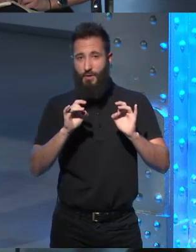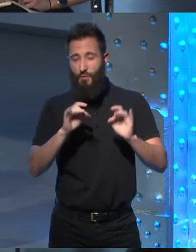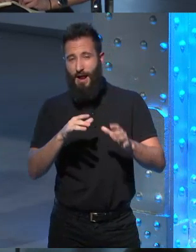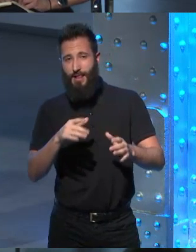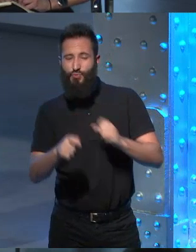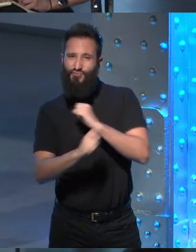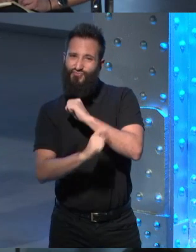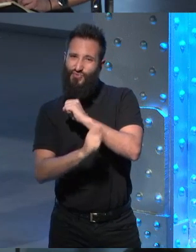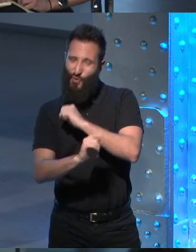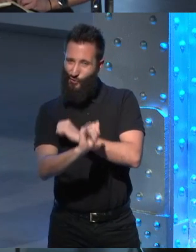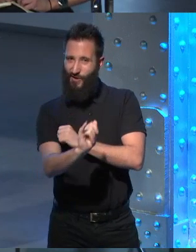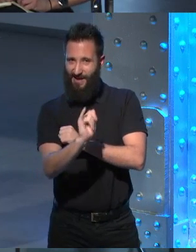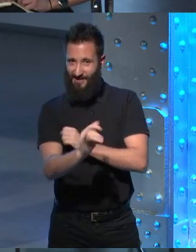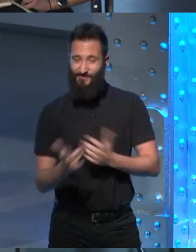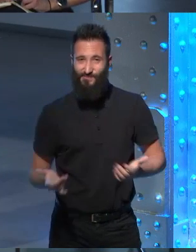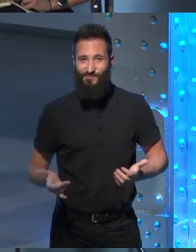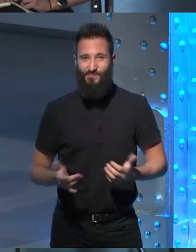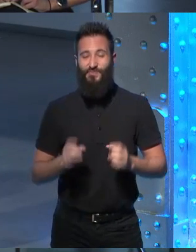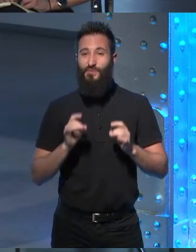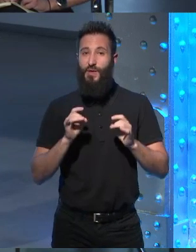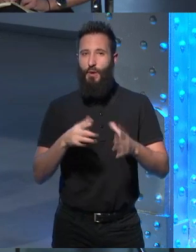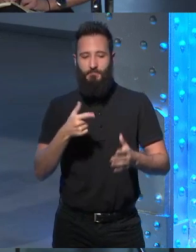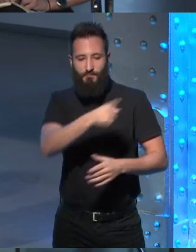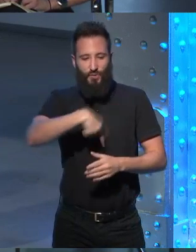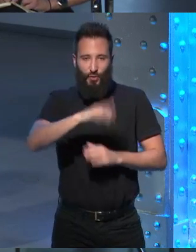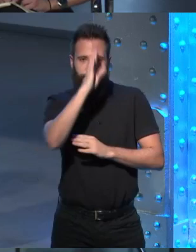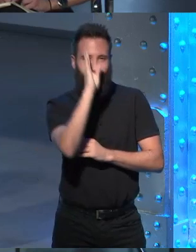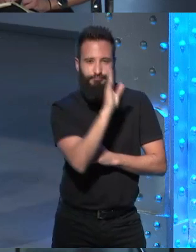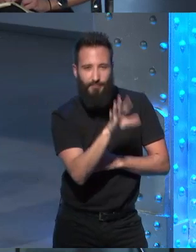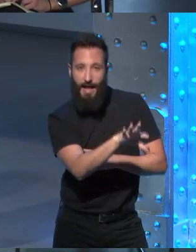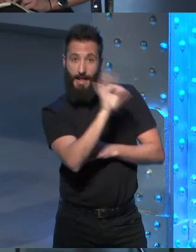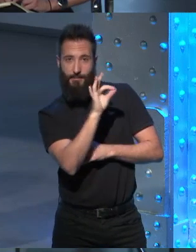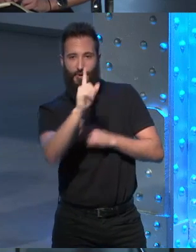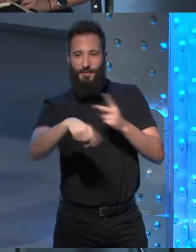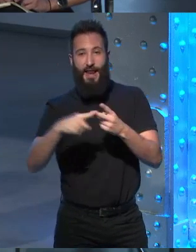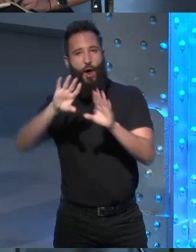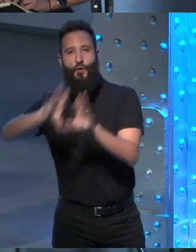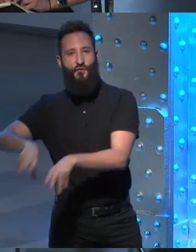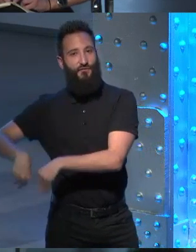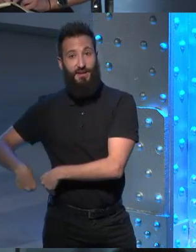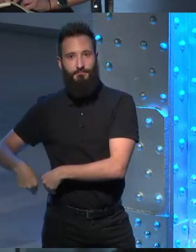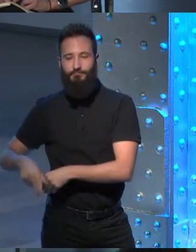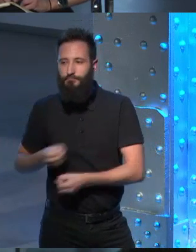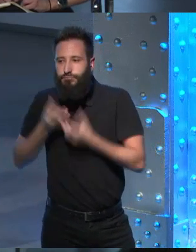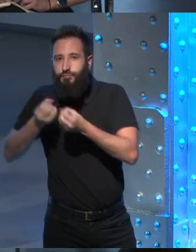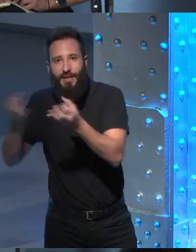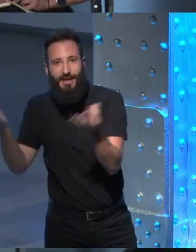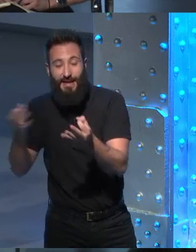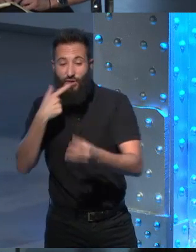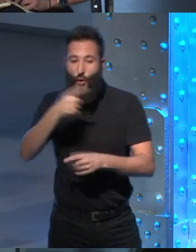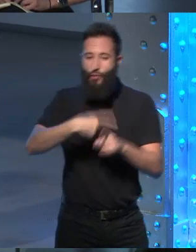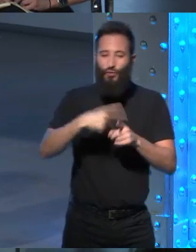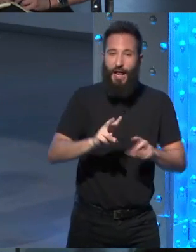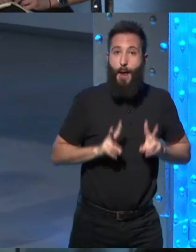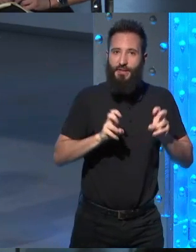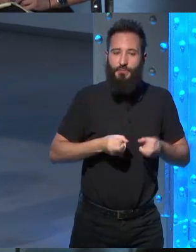tiene como su truco, ¿no? Quiero decir, elegimos qué ocultar y qué contar al final, elegimos qué cosas soltamos al